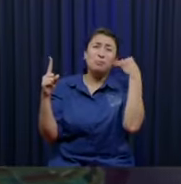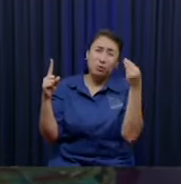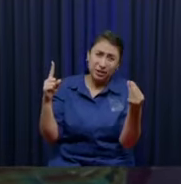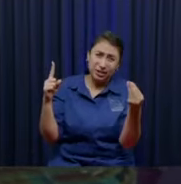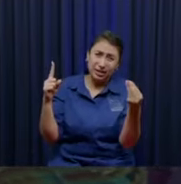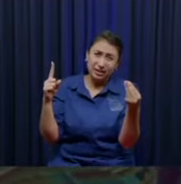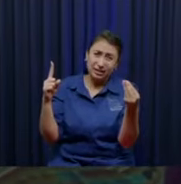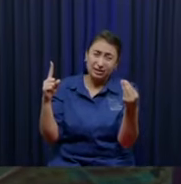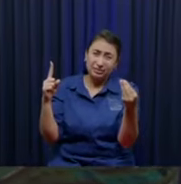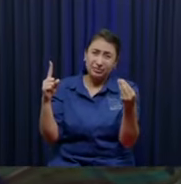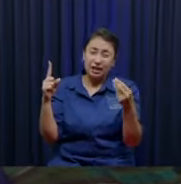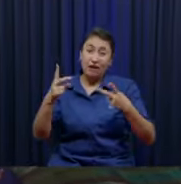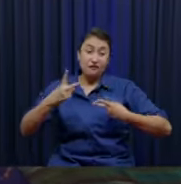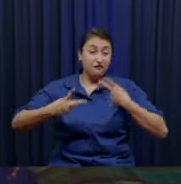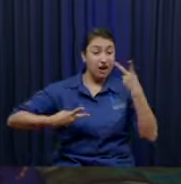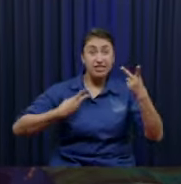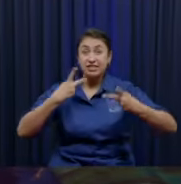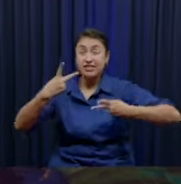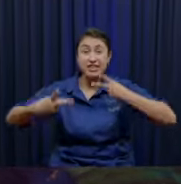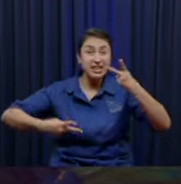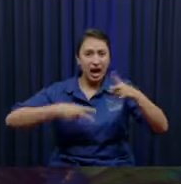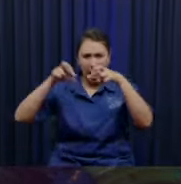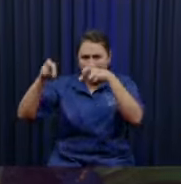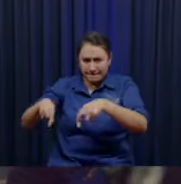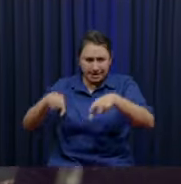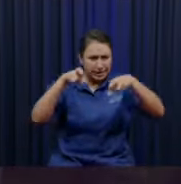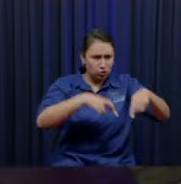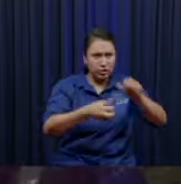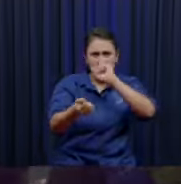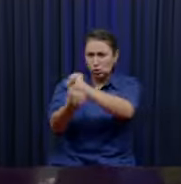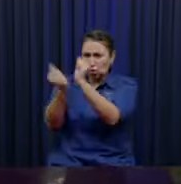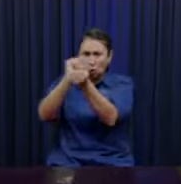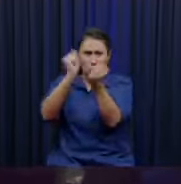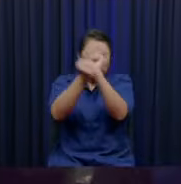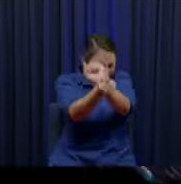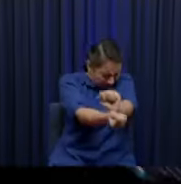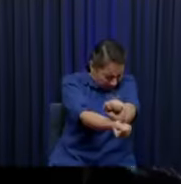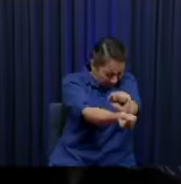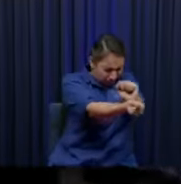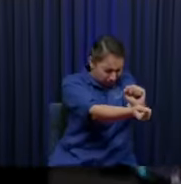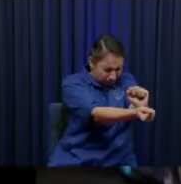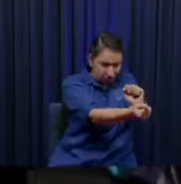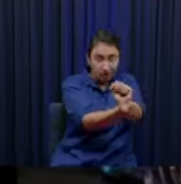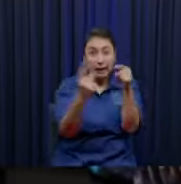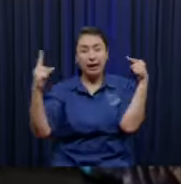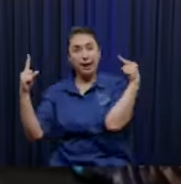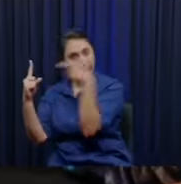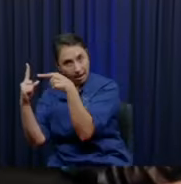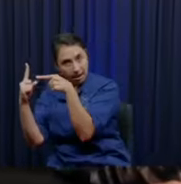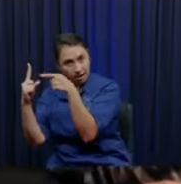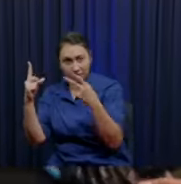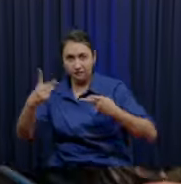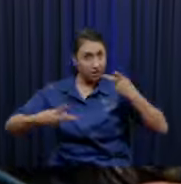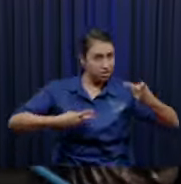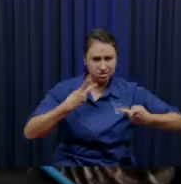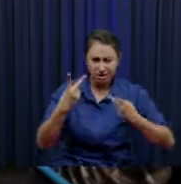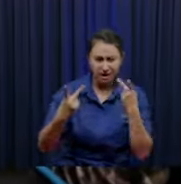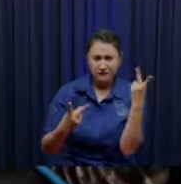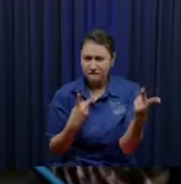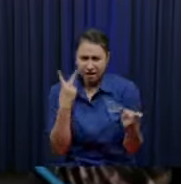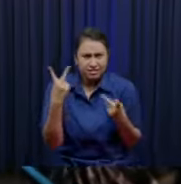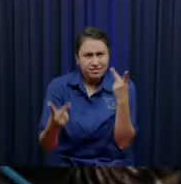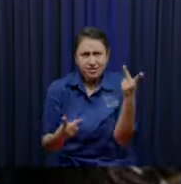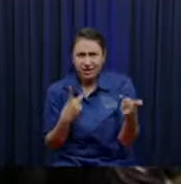familias enteras. Había sacado del África, los habían metido en barcos y los había ido a vender a